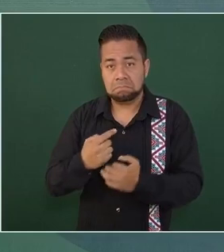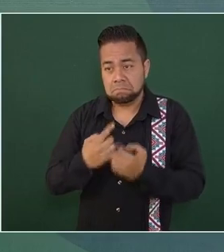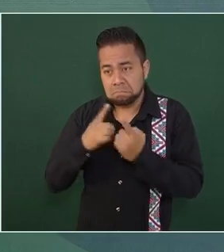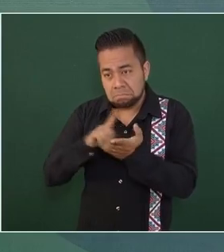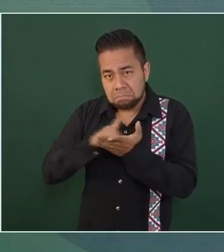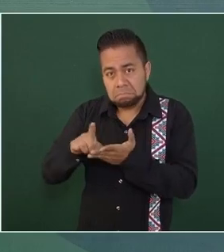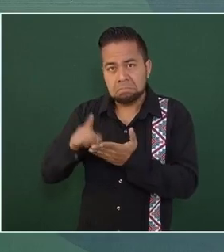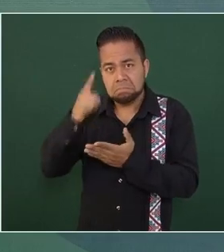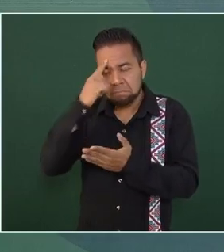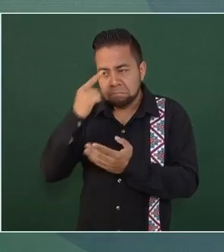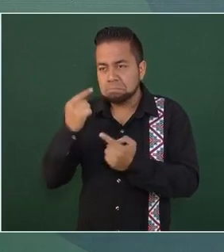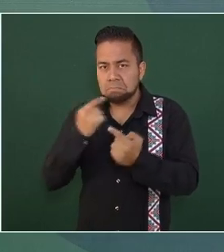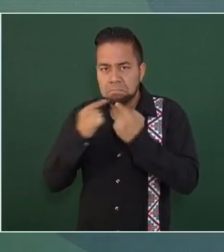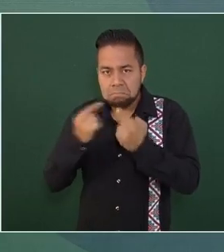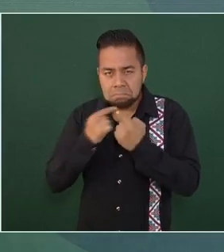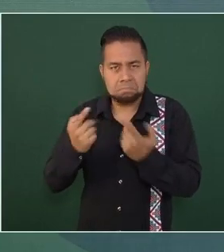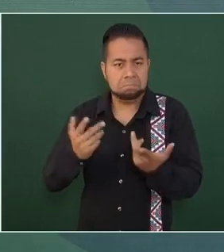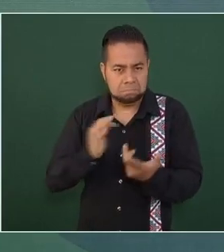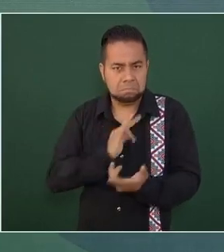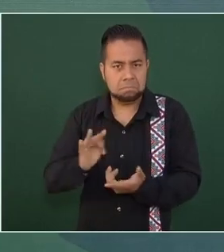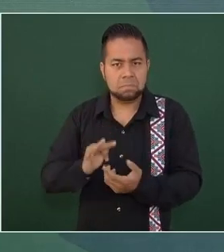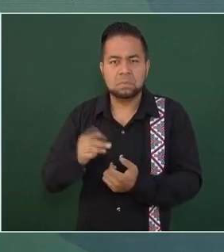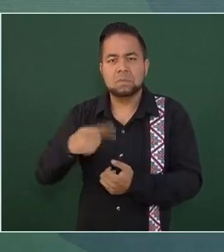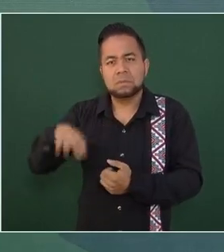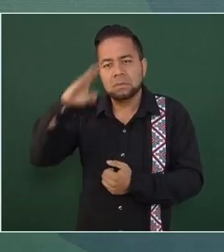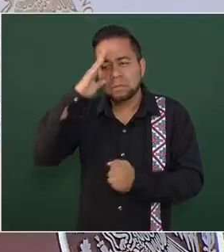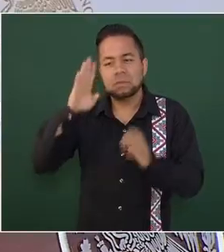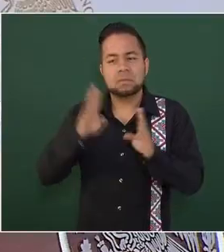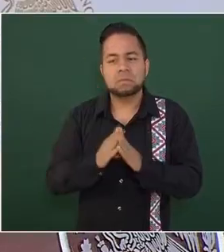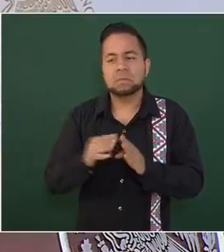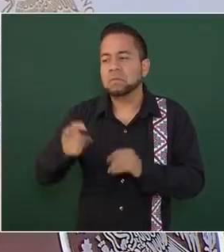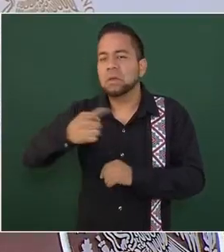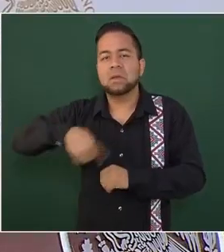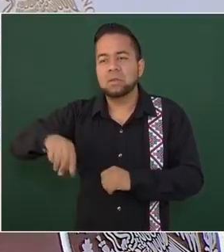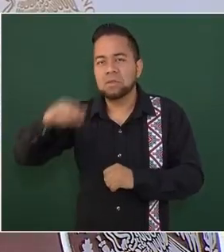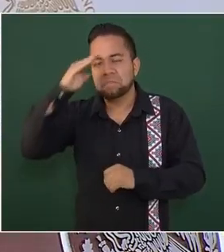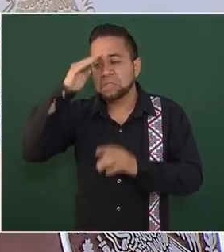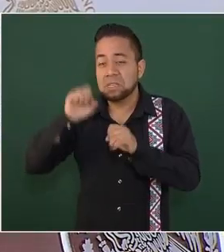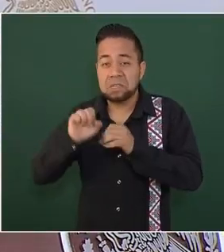a disentir imagínense que todos pensáramos igual